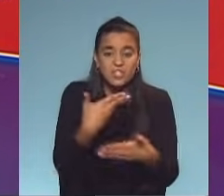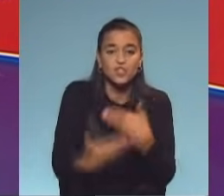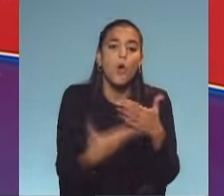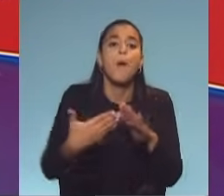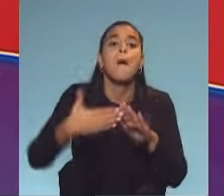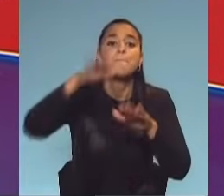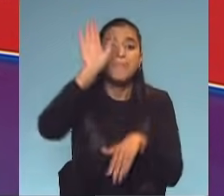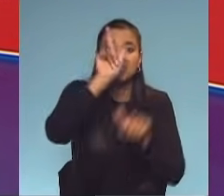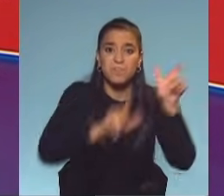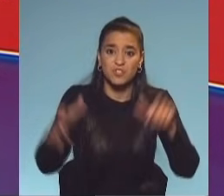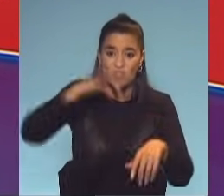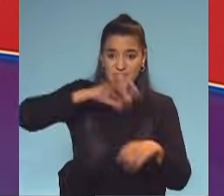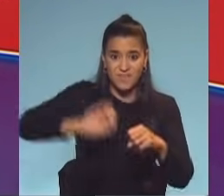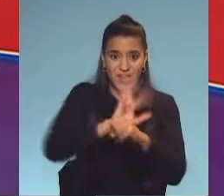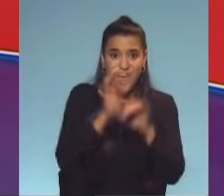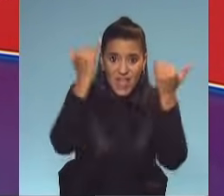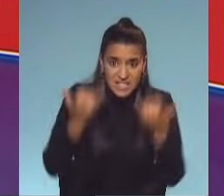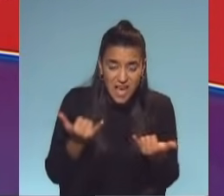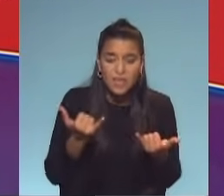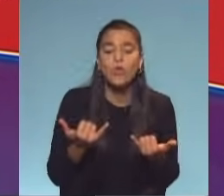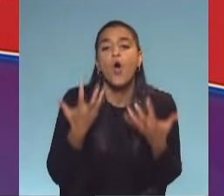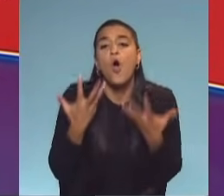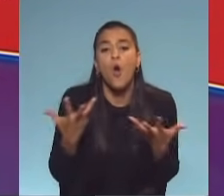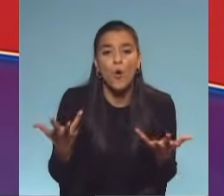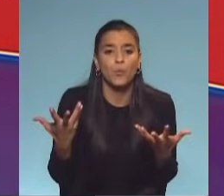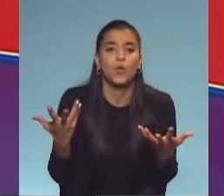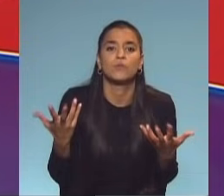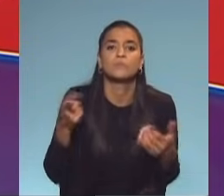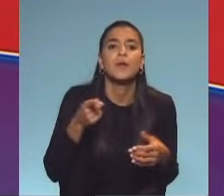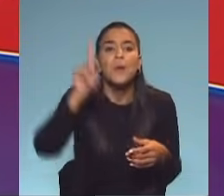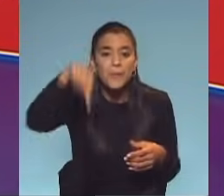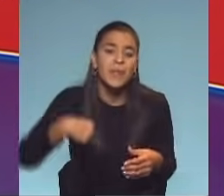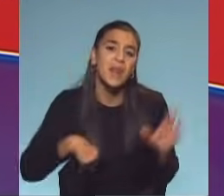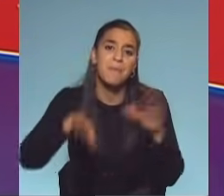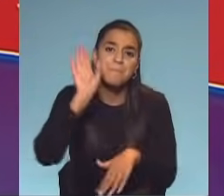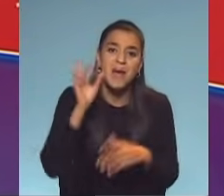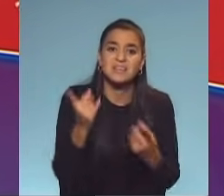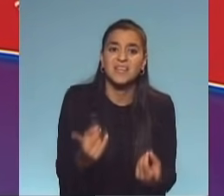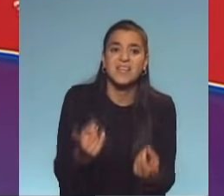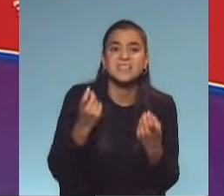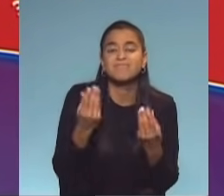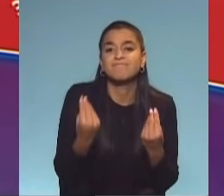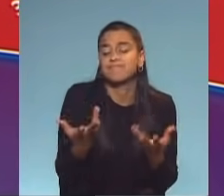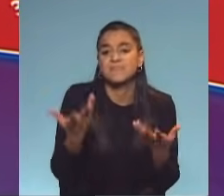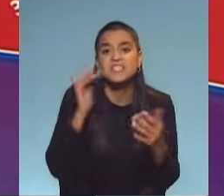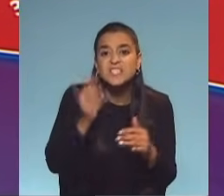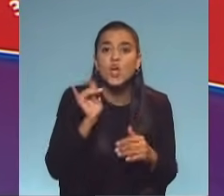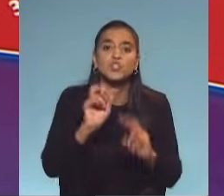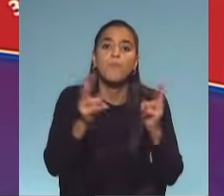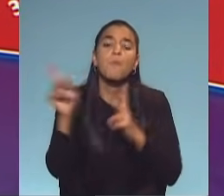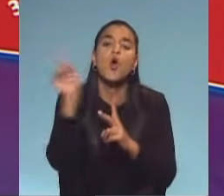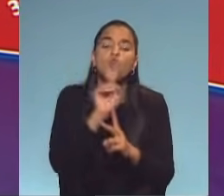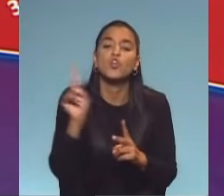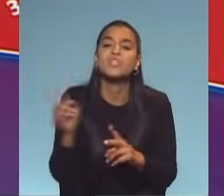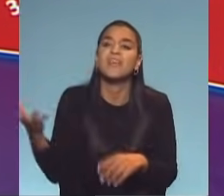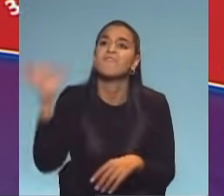mayor cantidad de personas infectadas, obviamente decae en una mayor cantidad de fallecidos, pero no por mayor letalidad.